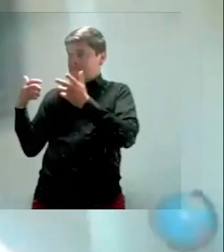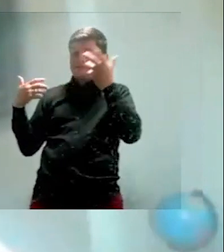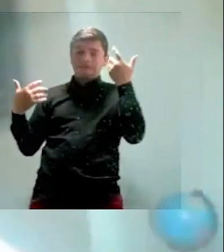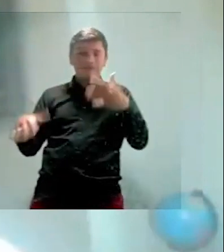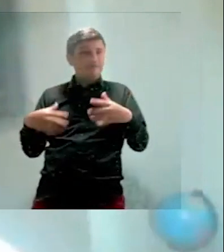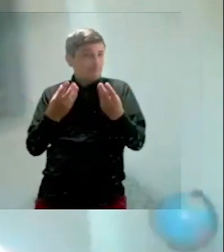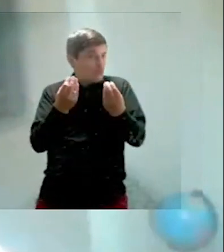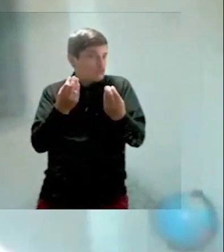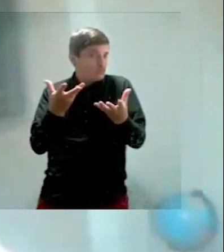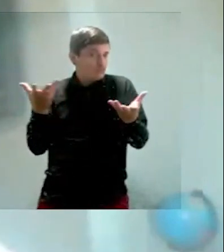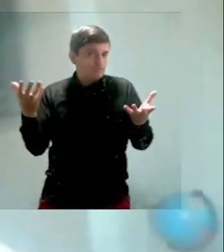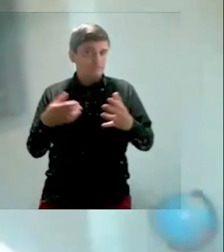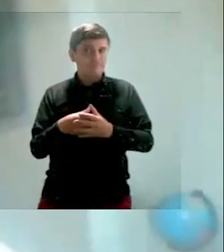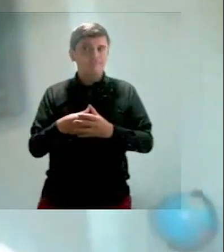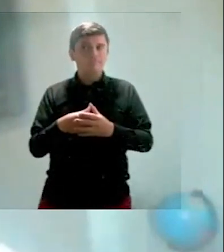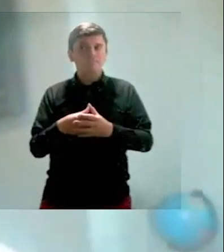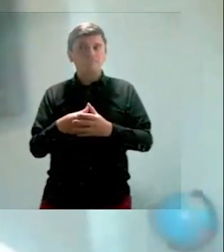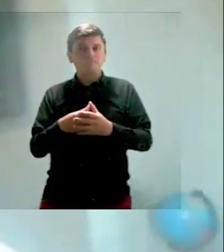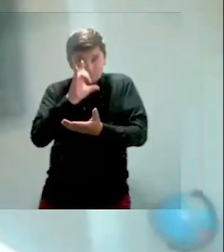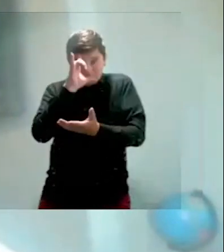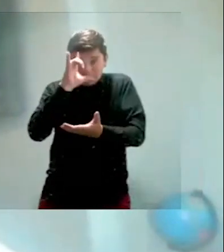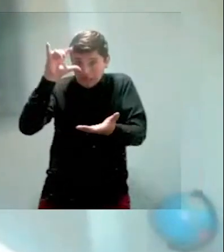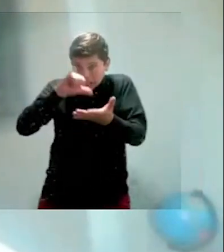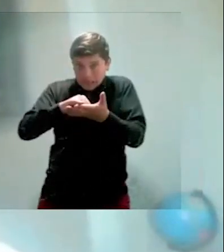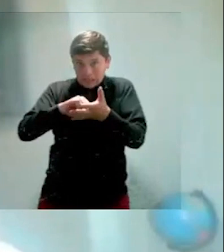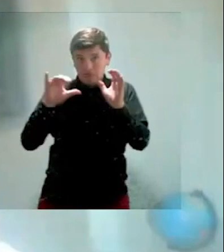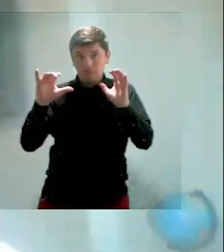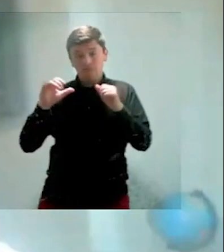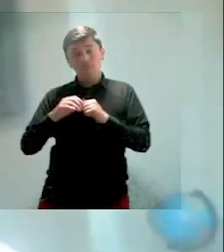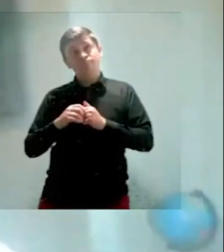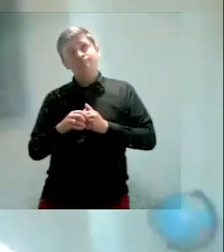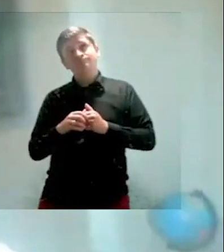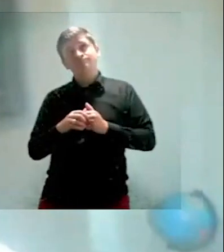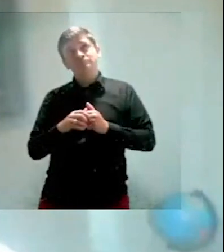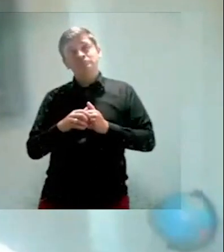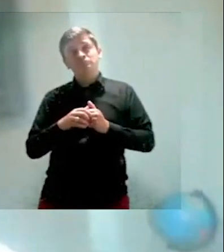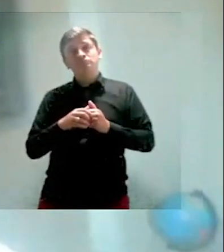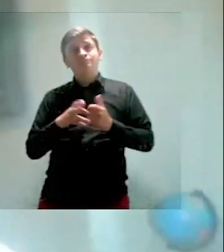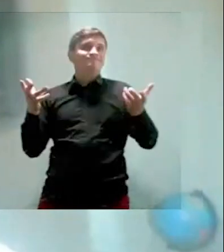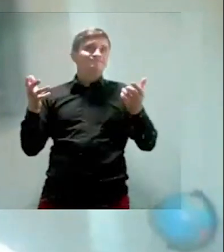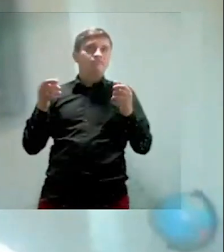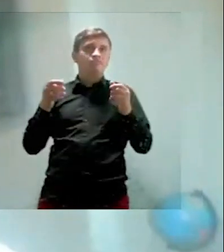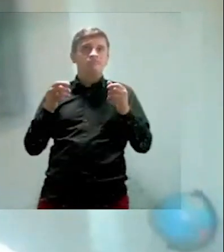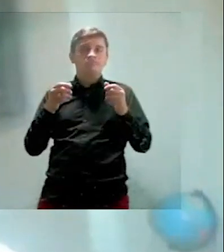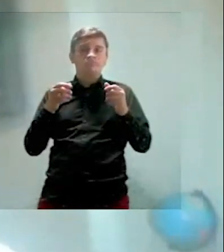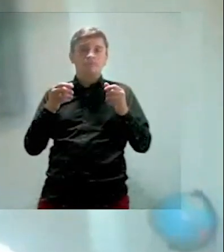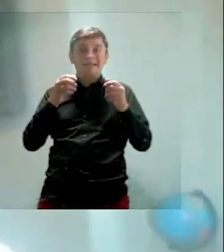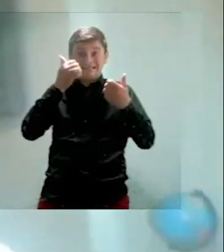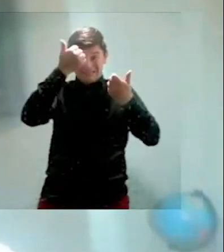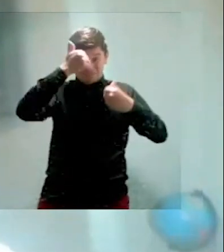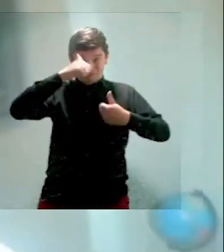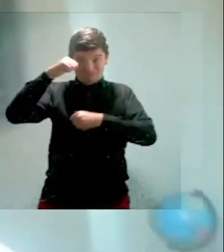una suerte, digamos, hoy puede estar amparado